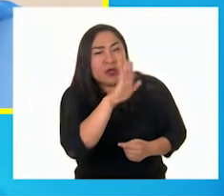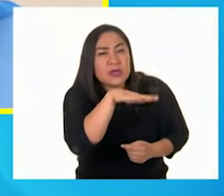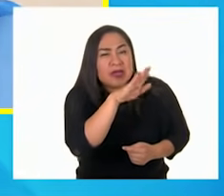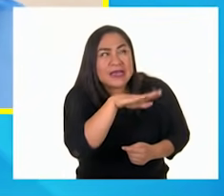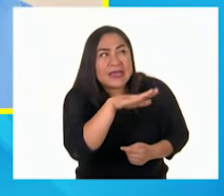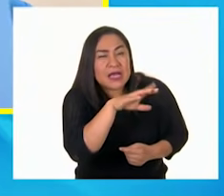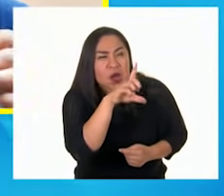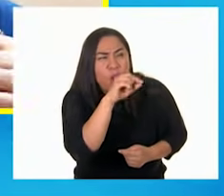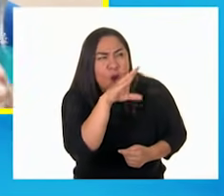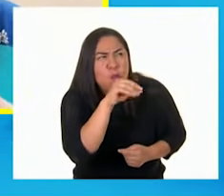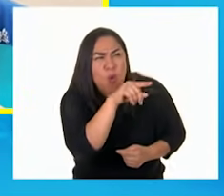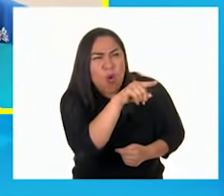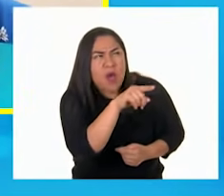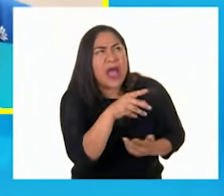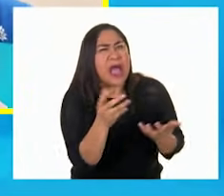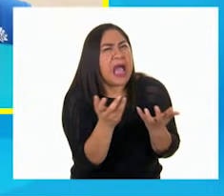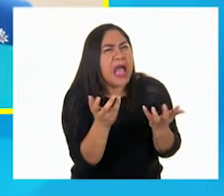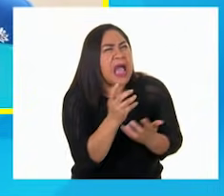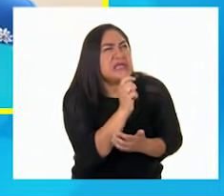¿qué haces?